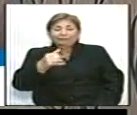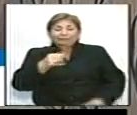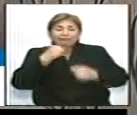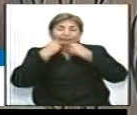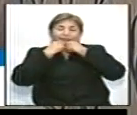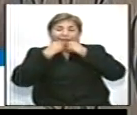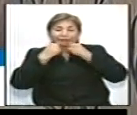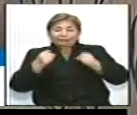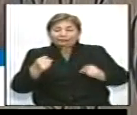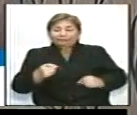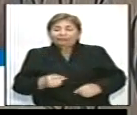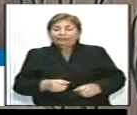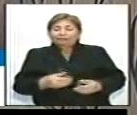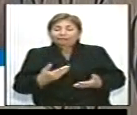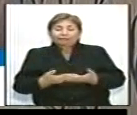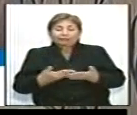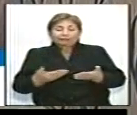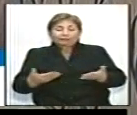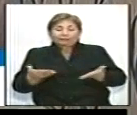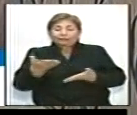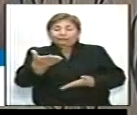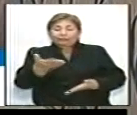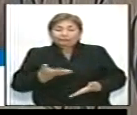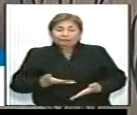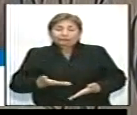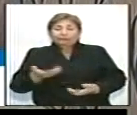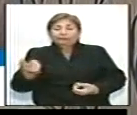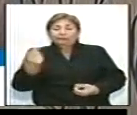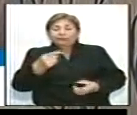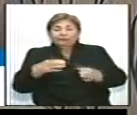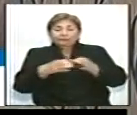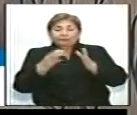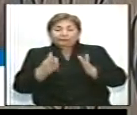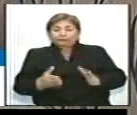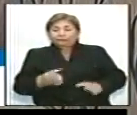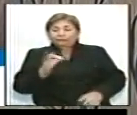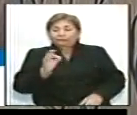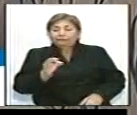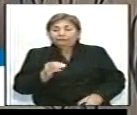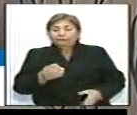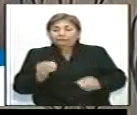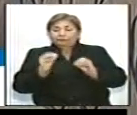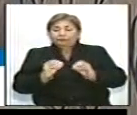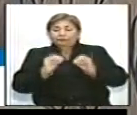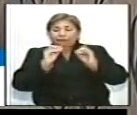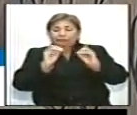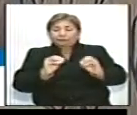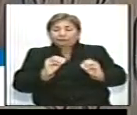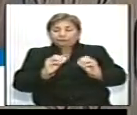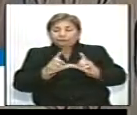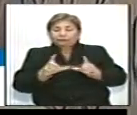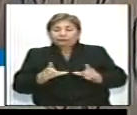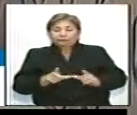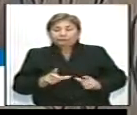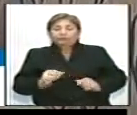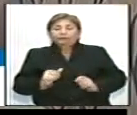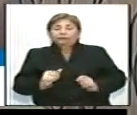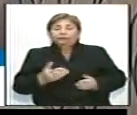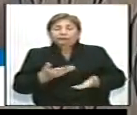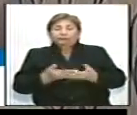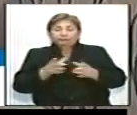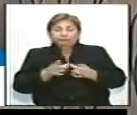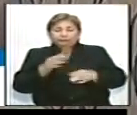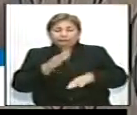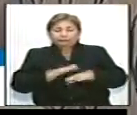secretaria. Por lo tanto, invito a los señores congresistas electos a ocupar sus respectivos asientos en el lugar